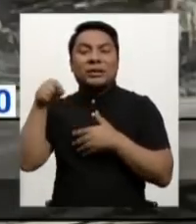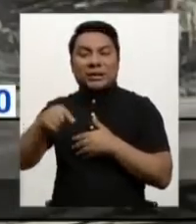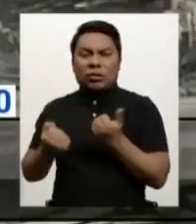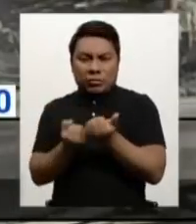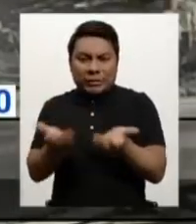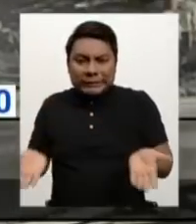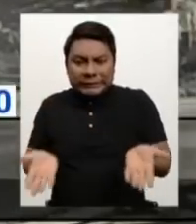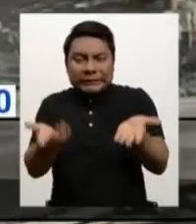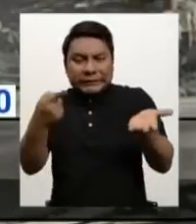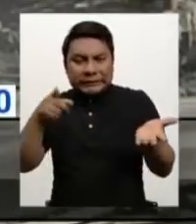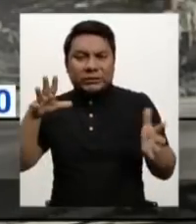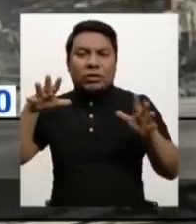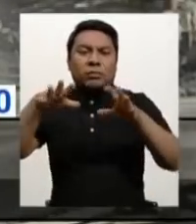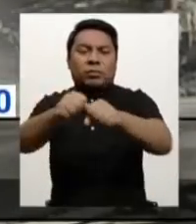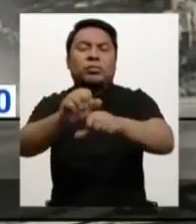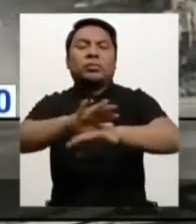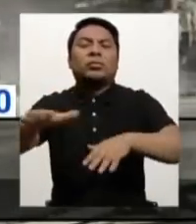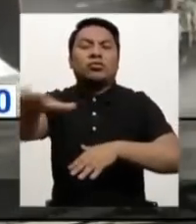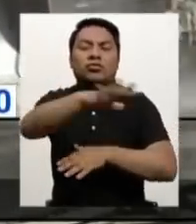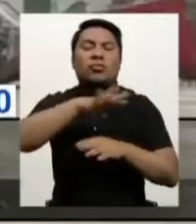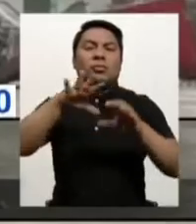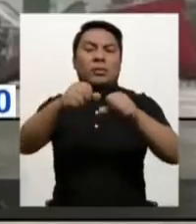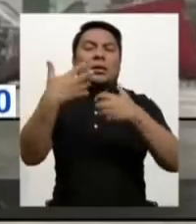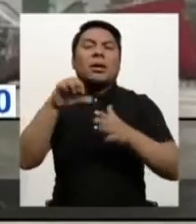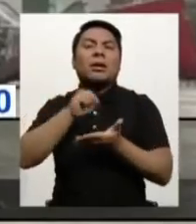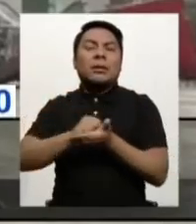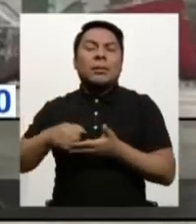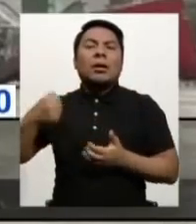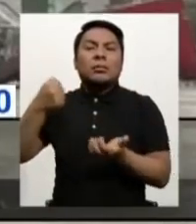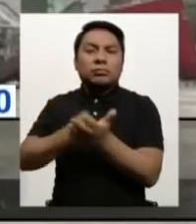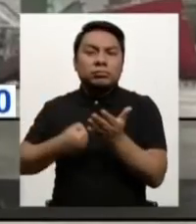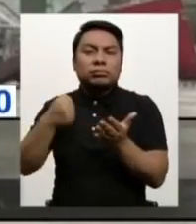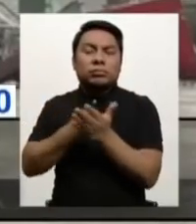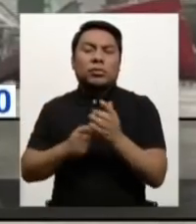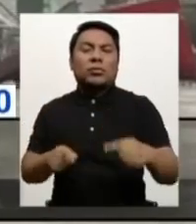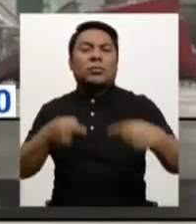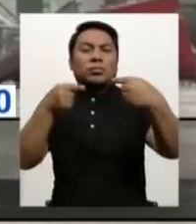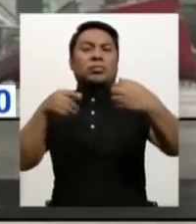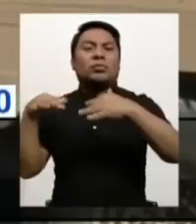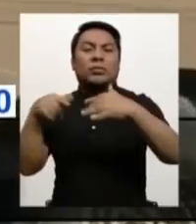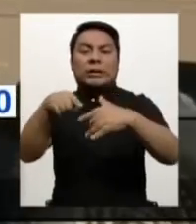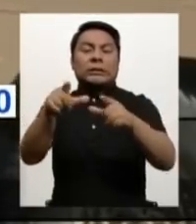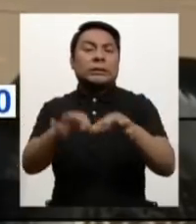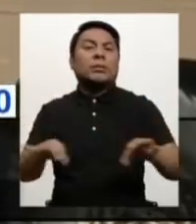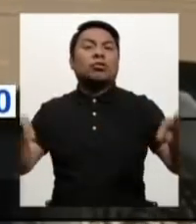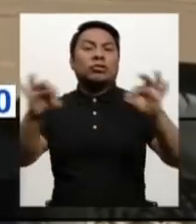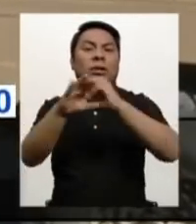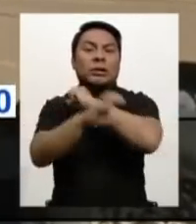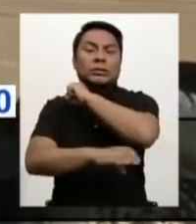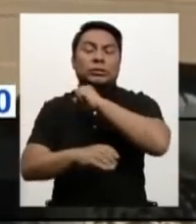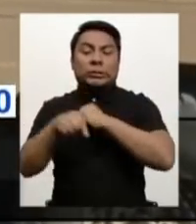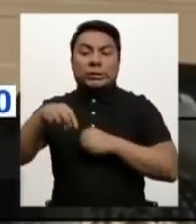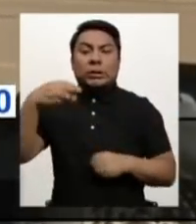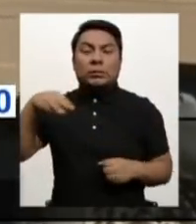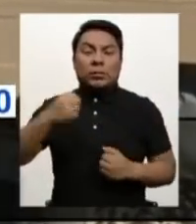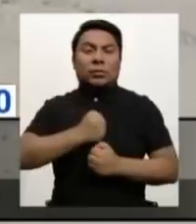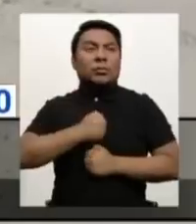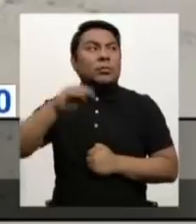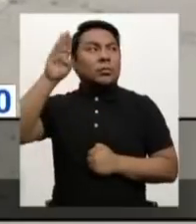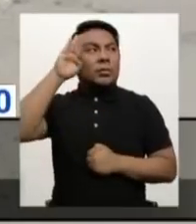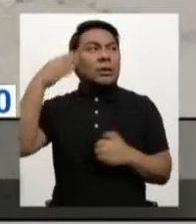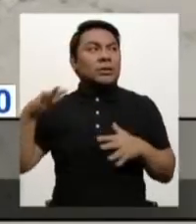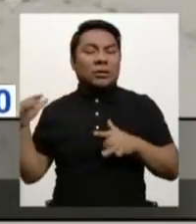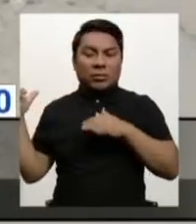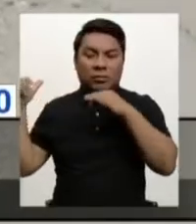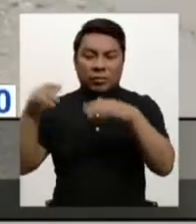kurdas y árabes han luchado los últimos meses para erradicar al yihadismo de esta importante ciudad sirio este martes los militares han empezado a remover